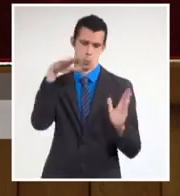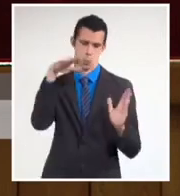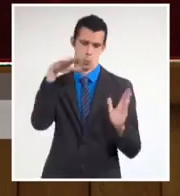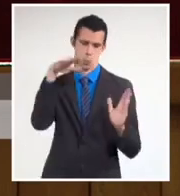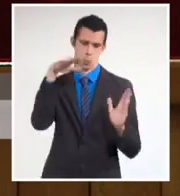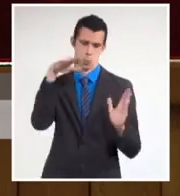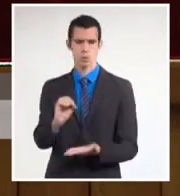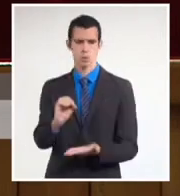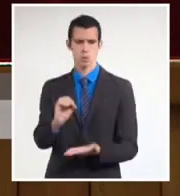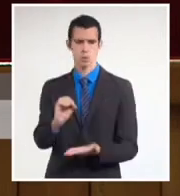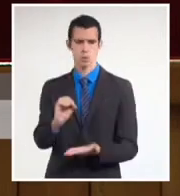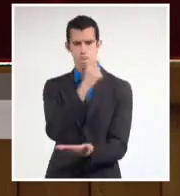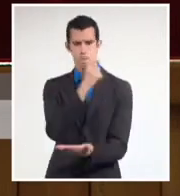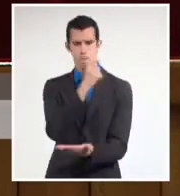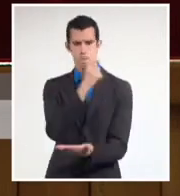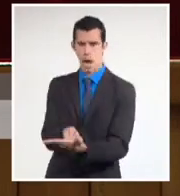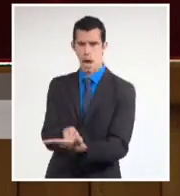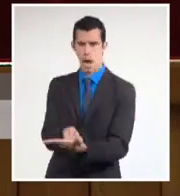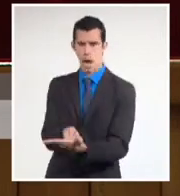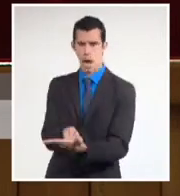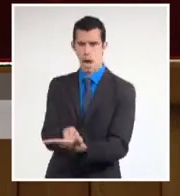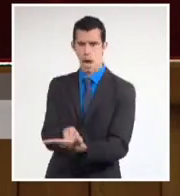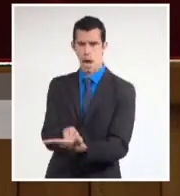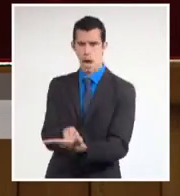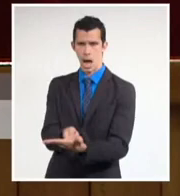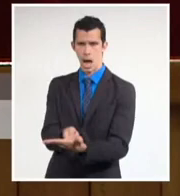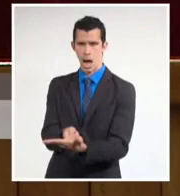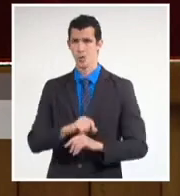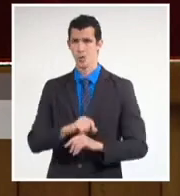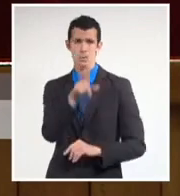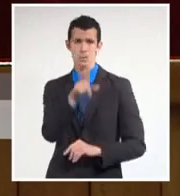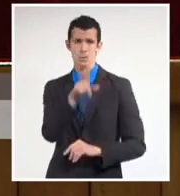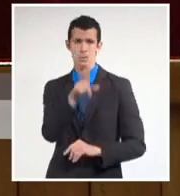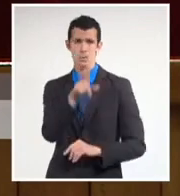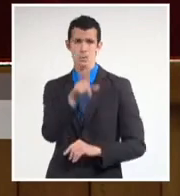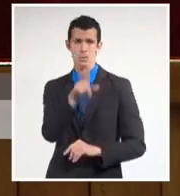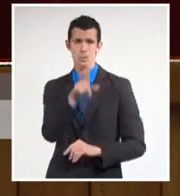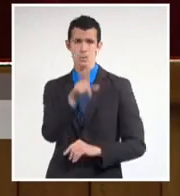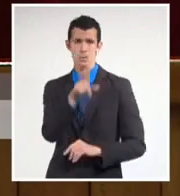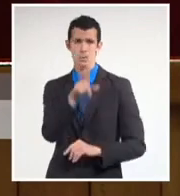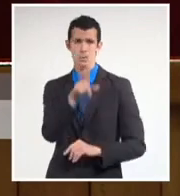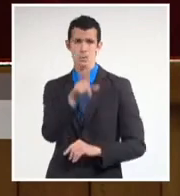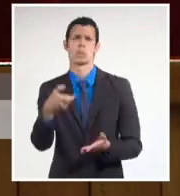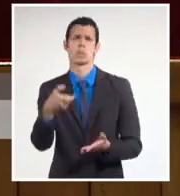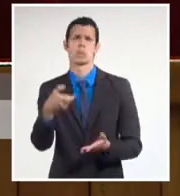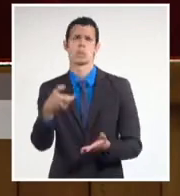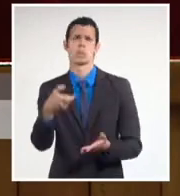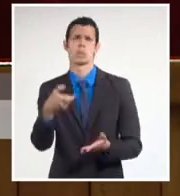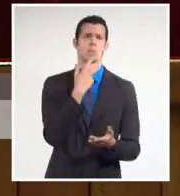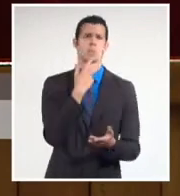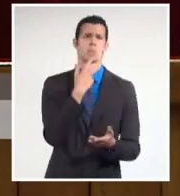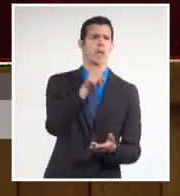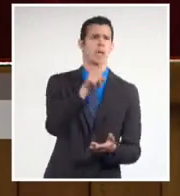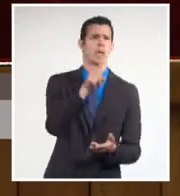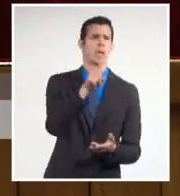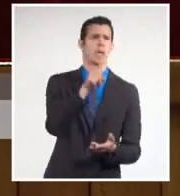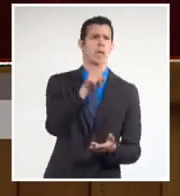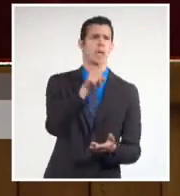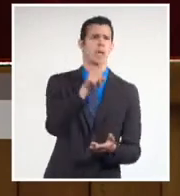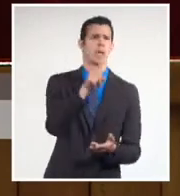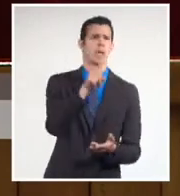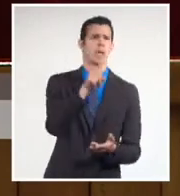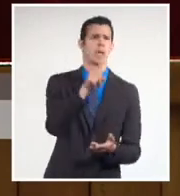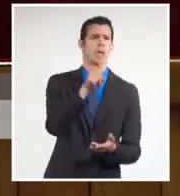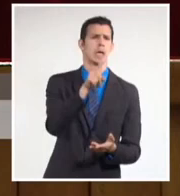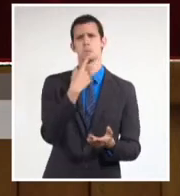ese mismo costo detrás. Ni se ha incrementado la tarifa del gas, después que nos pusimos de acuerdo y